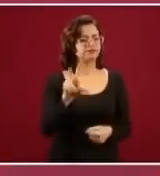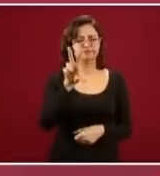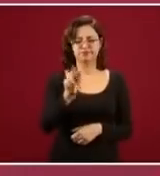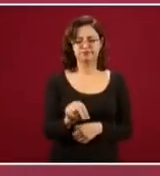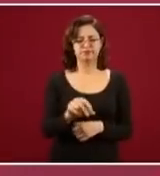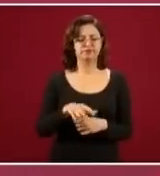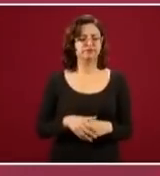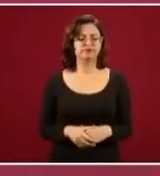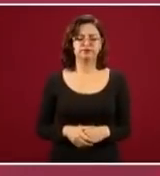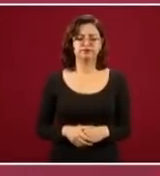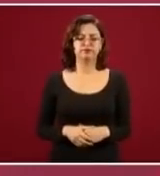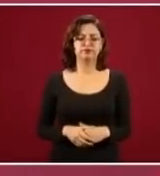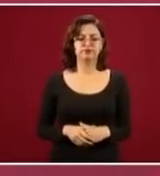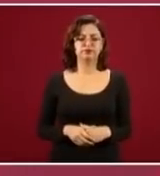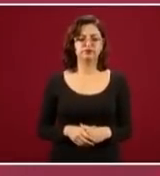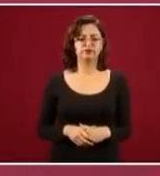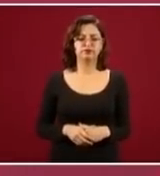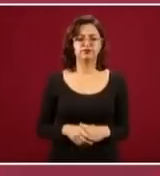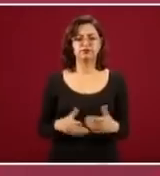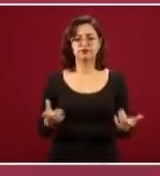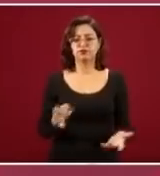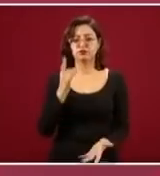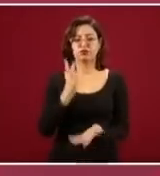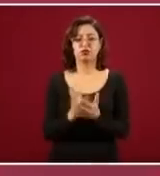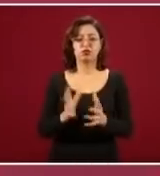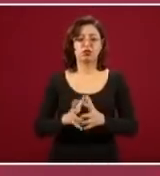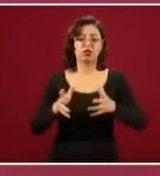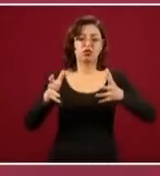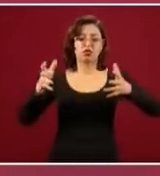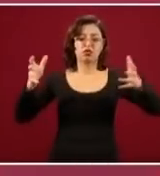No es crecer por crecer.